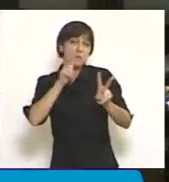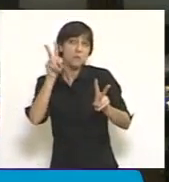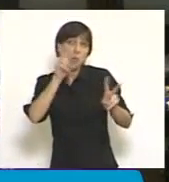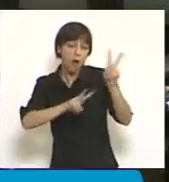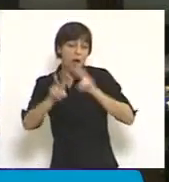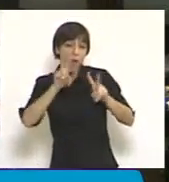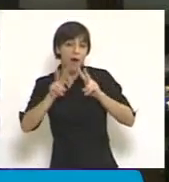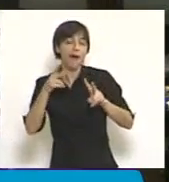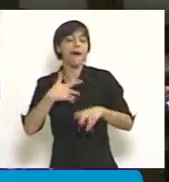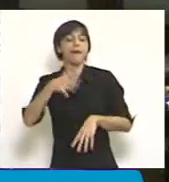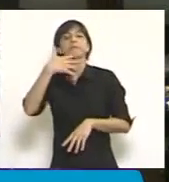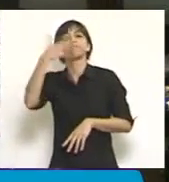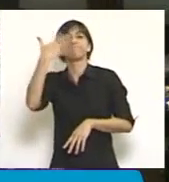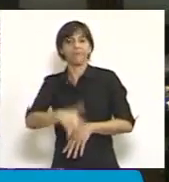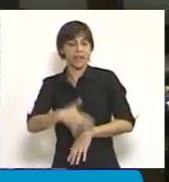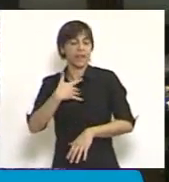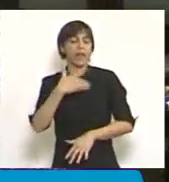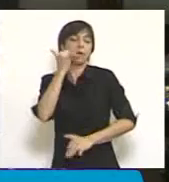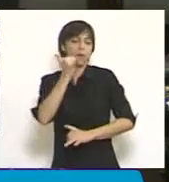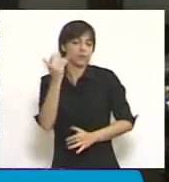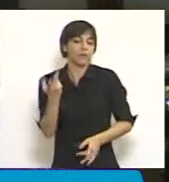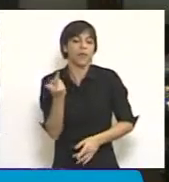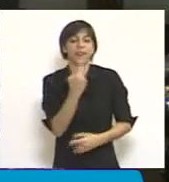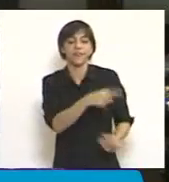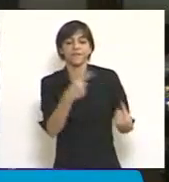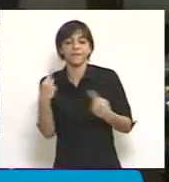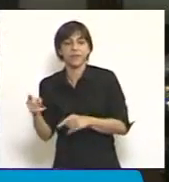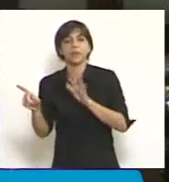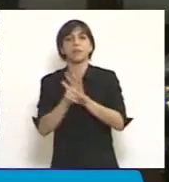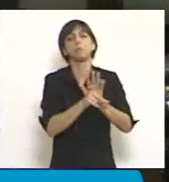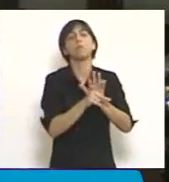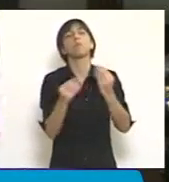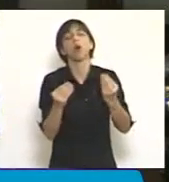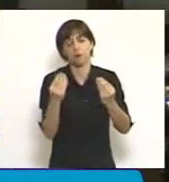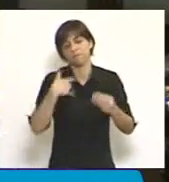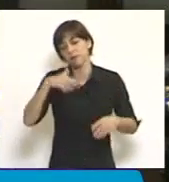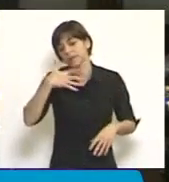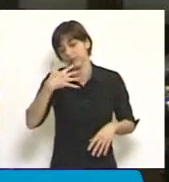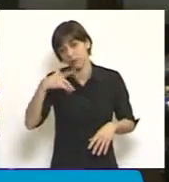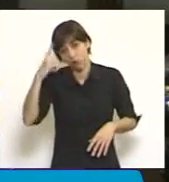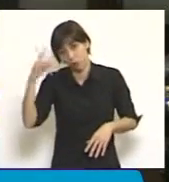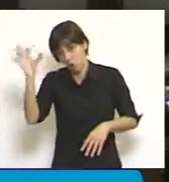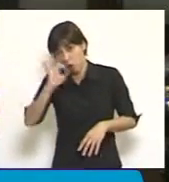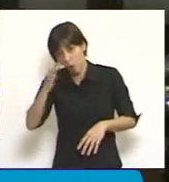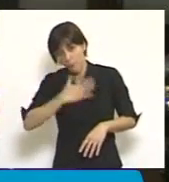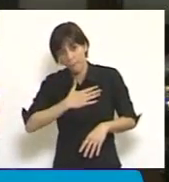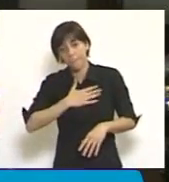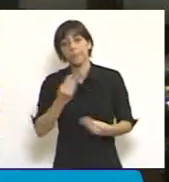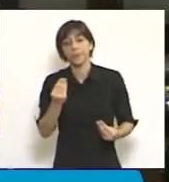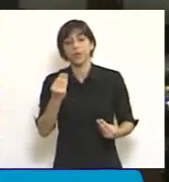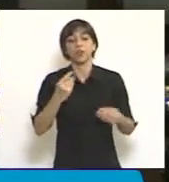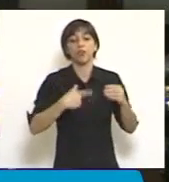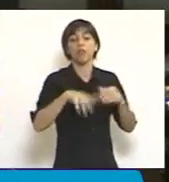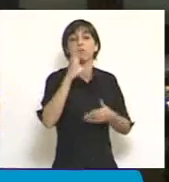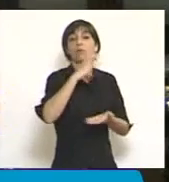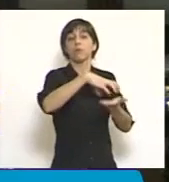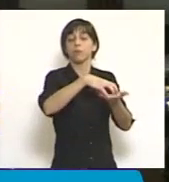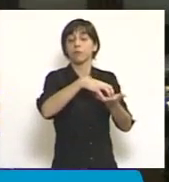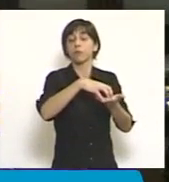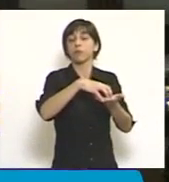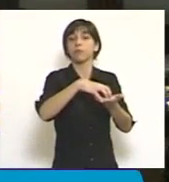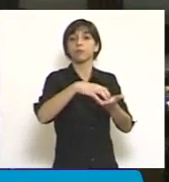uno repara en las diferencias y sobre todo en las diferentes atribuciones que se han conferido a los titulares de ambos organismos, uno